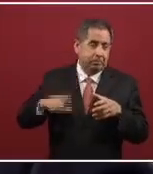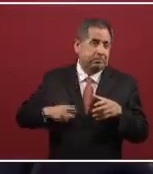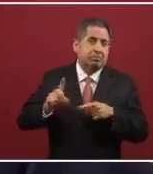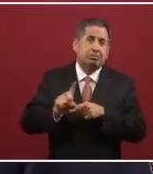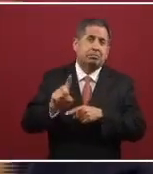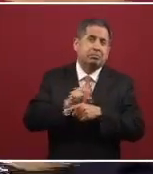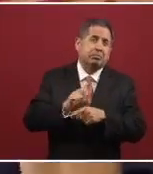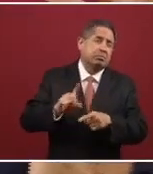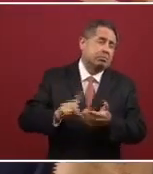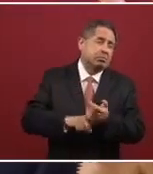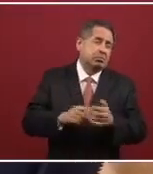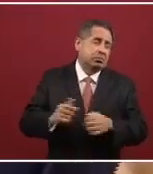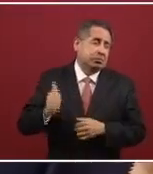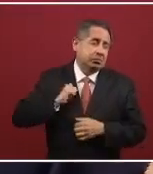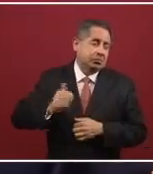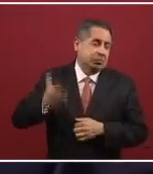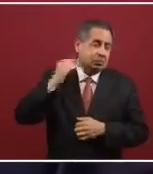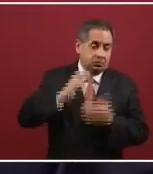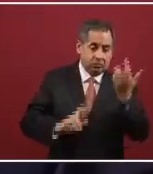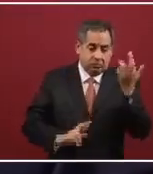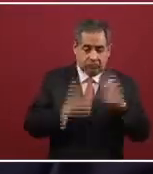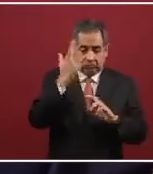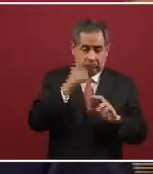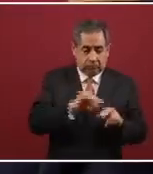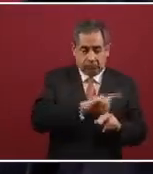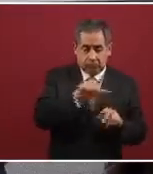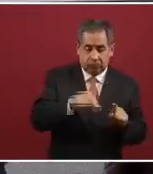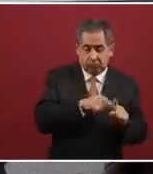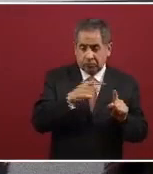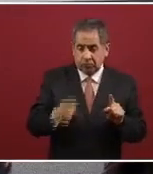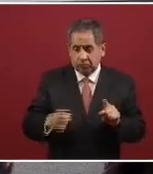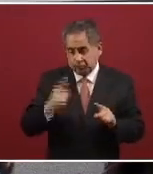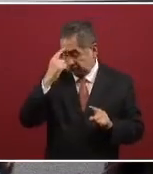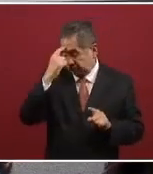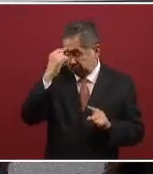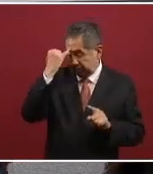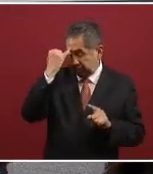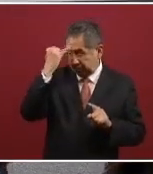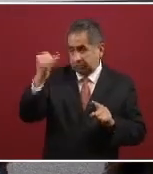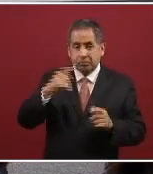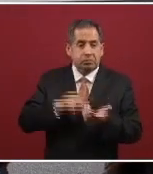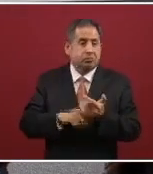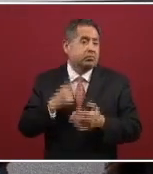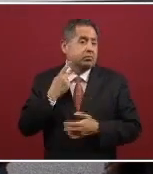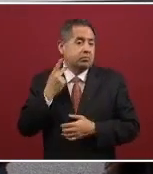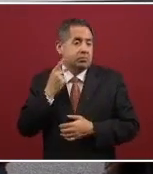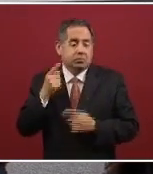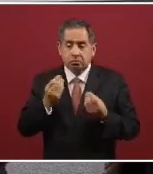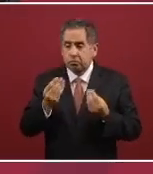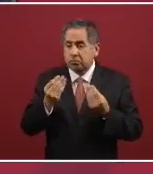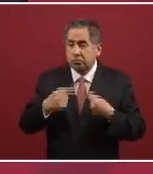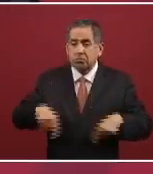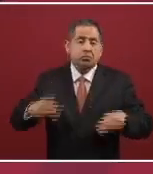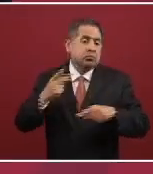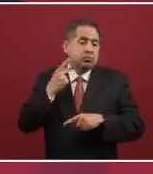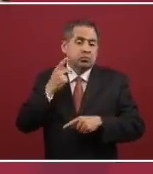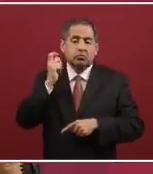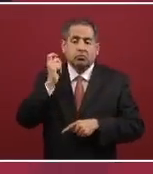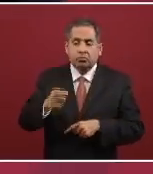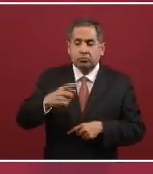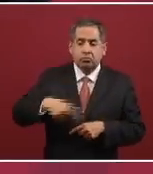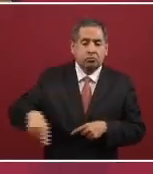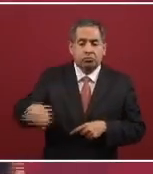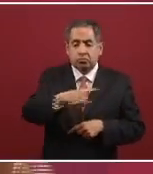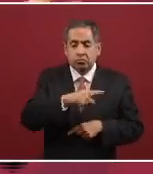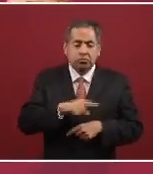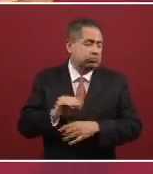desde los gobiernos posrevolucionarios, la concepción de los políticos, la idea de los políticos es que el pueblo